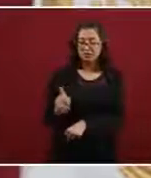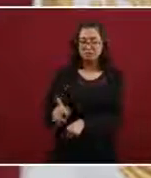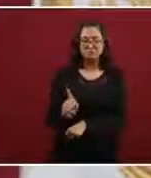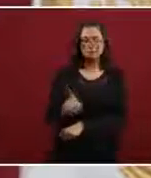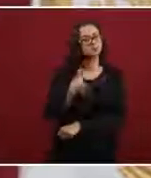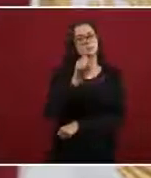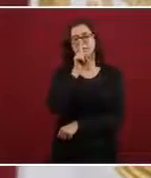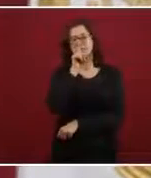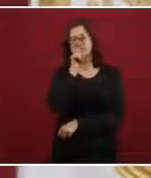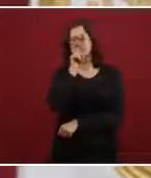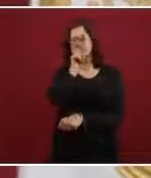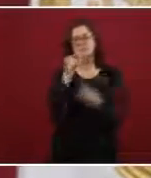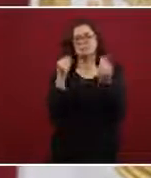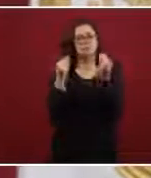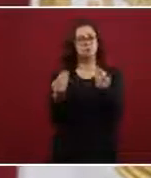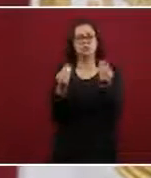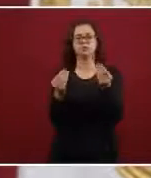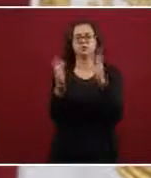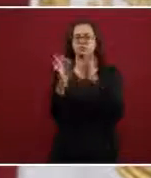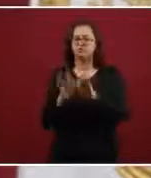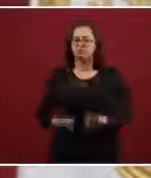eso es muy importante.